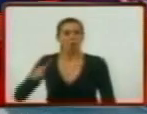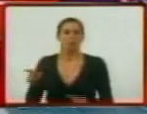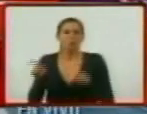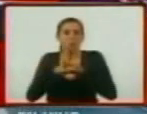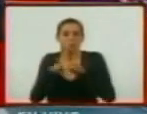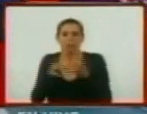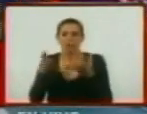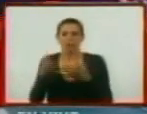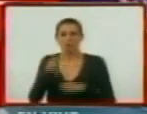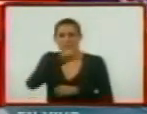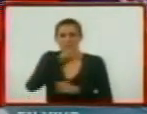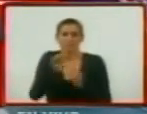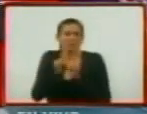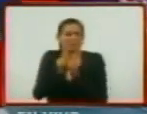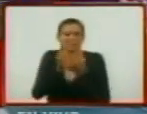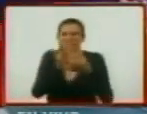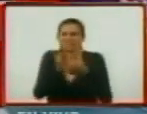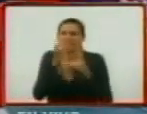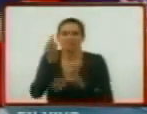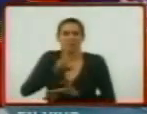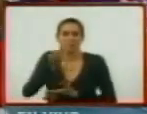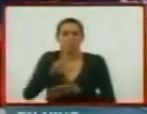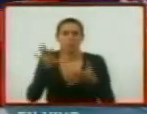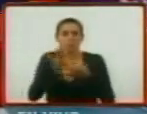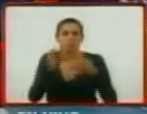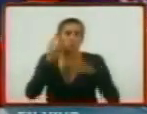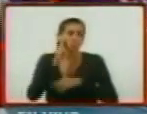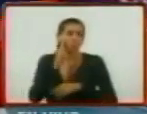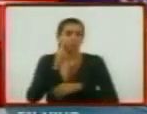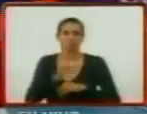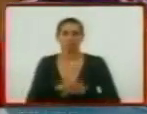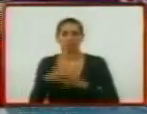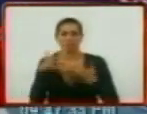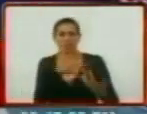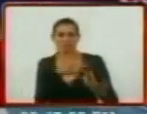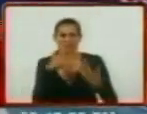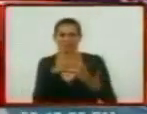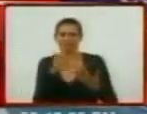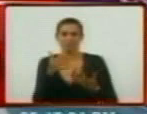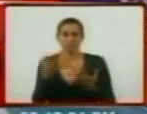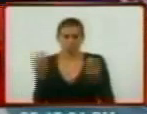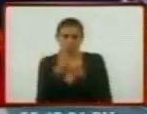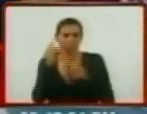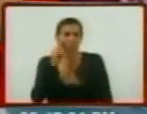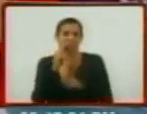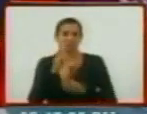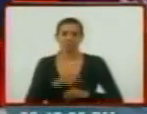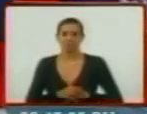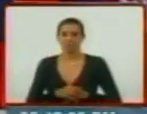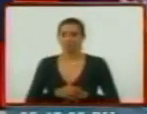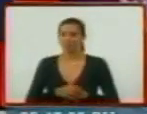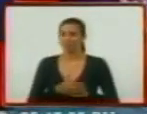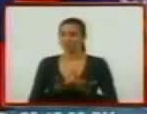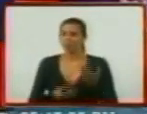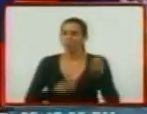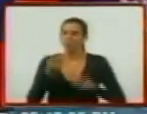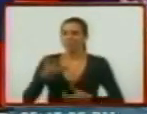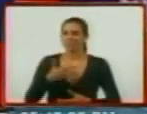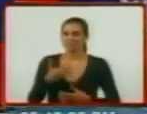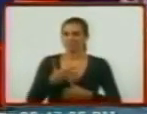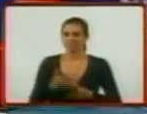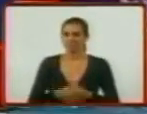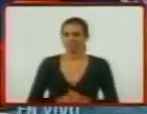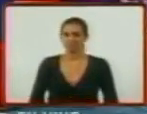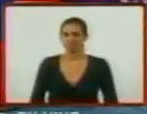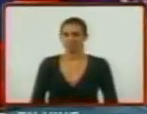los que estuvieron en la guerra, en la batalla de Carabobo, en Niquitao, en Altaguanes, en toda la gran batalla